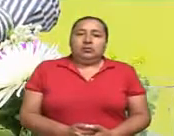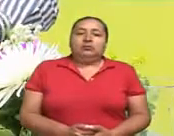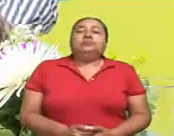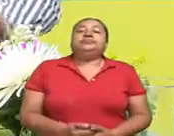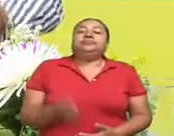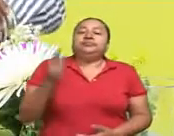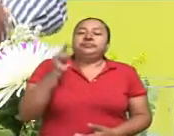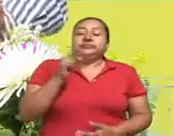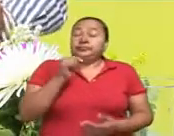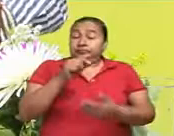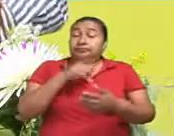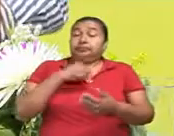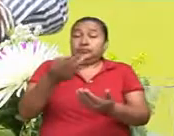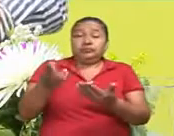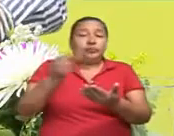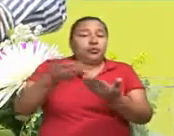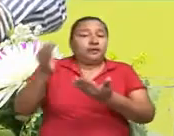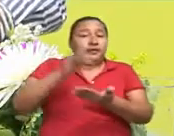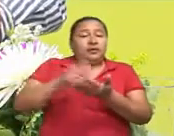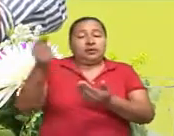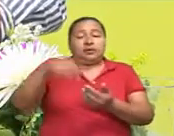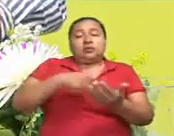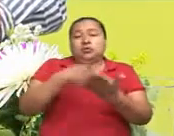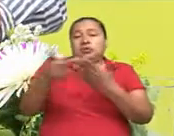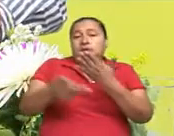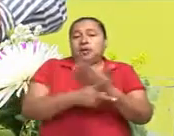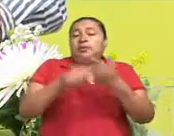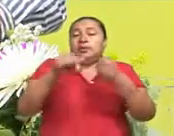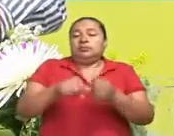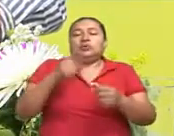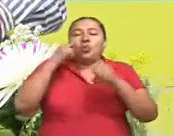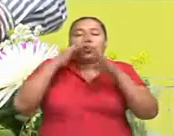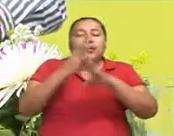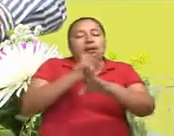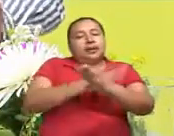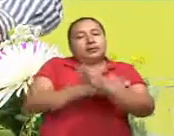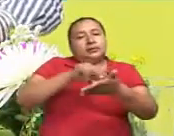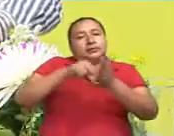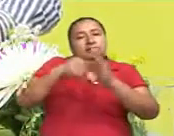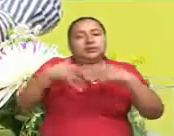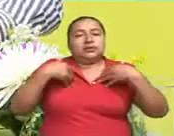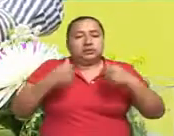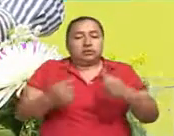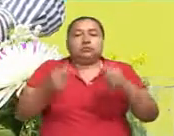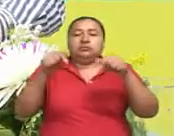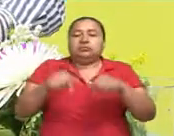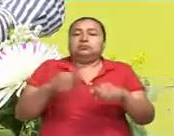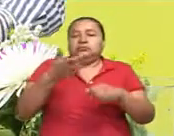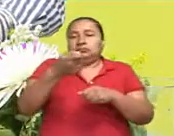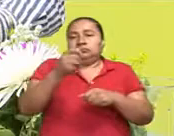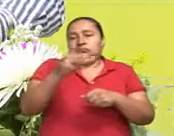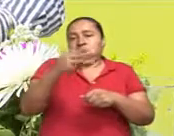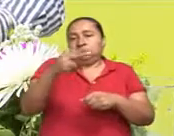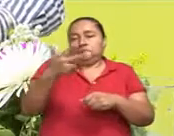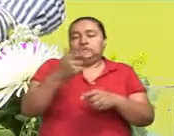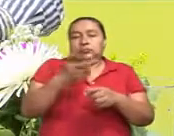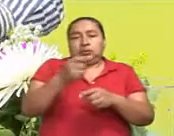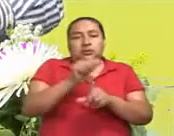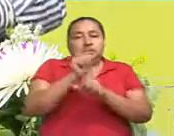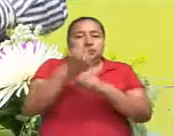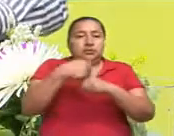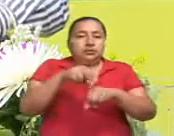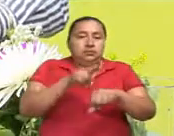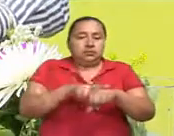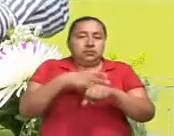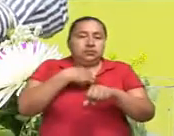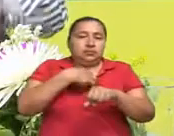Estamos de regreso, amigos televidentes, en su gustado programa Prevenir el Saludo a través de la frecuencia del canal 98, el canal parlamentario, el